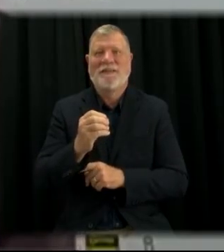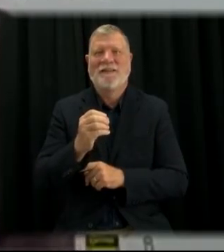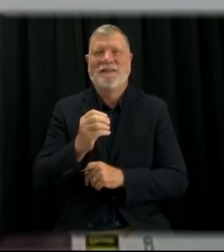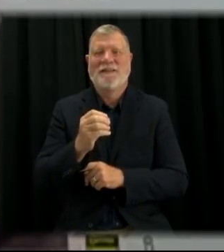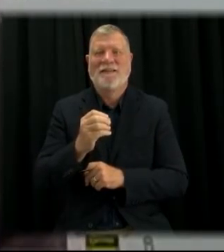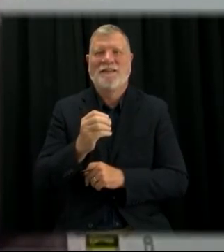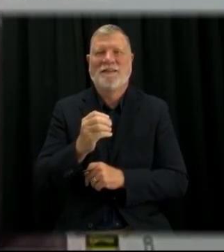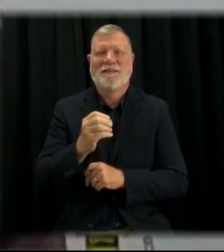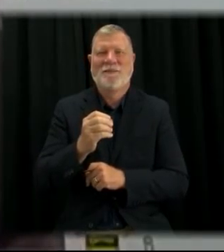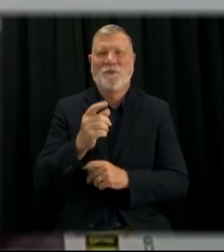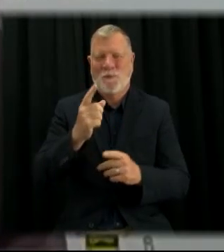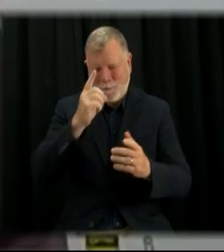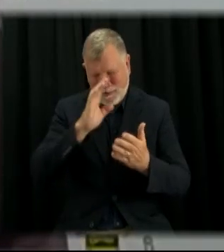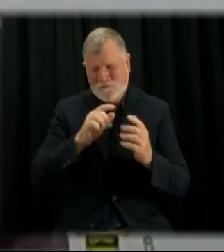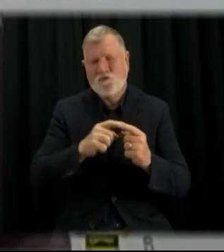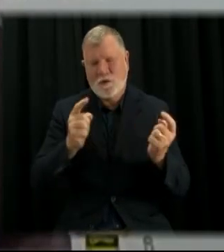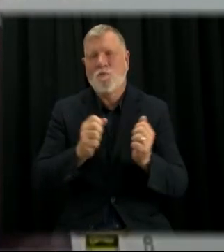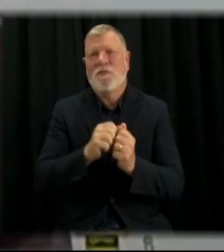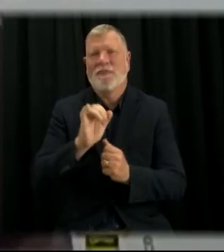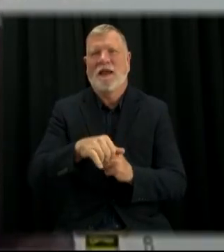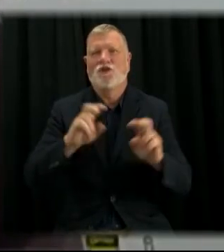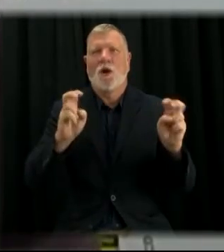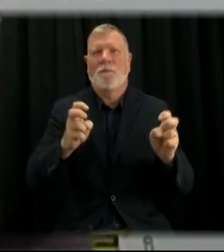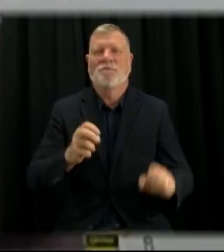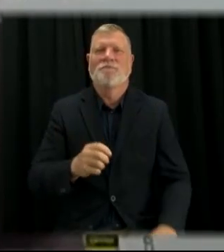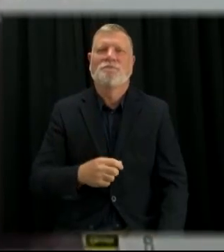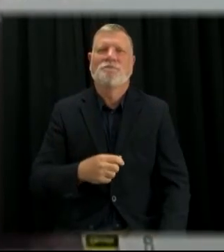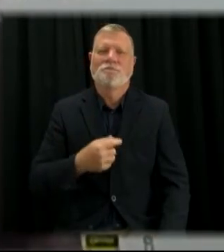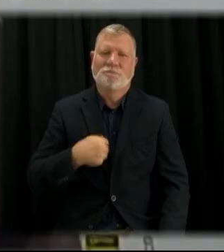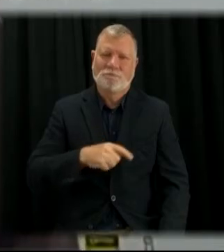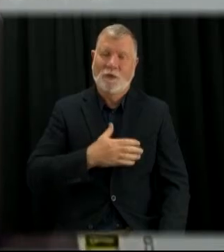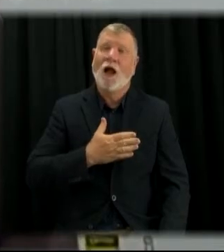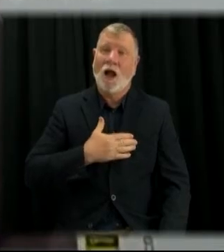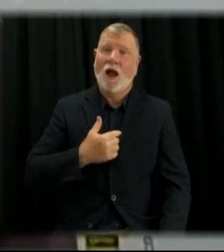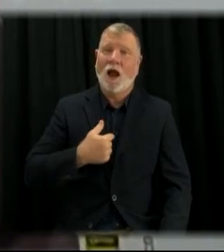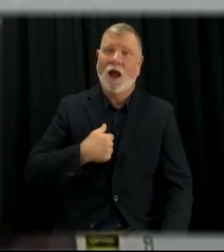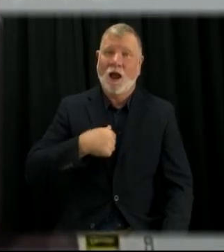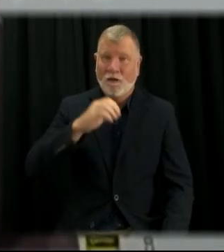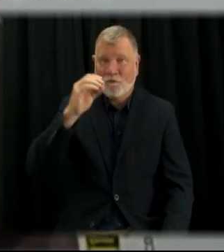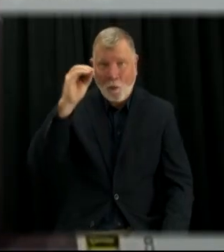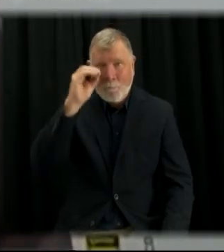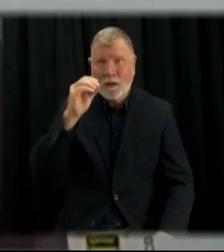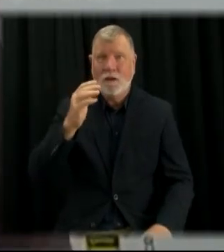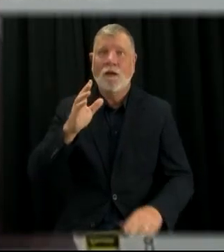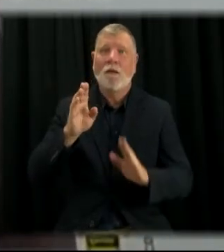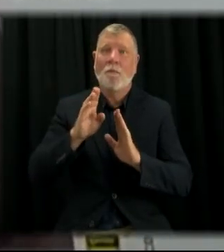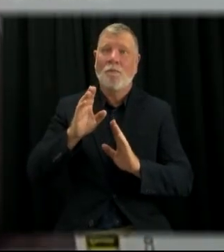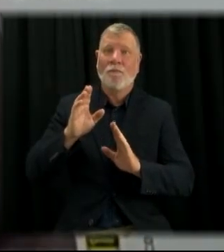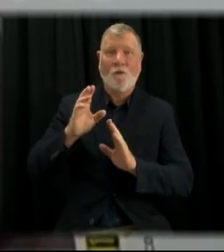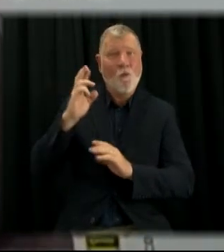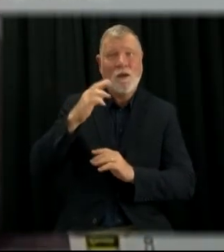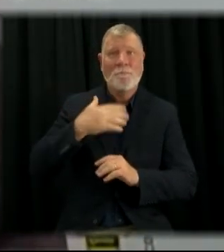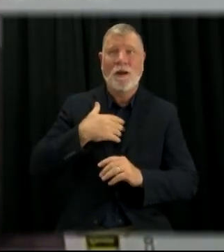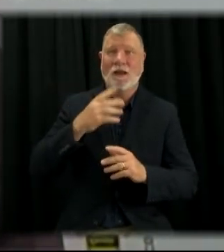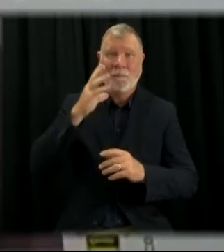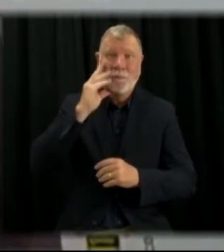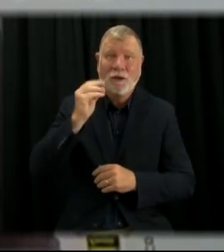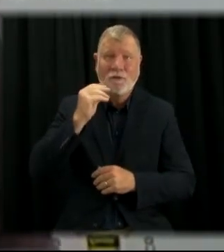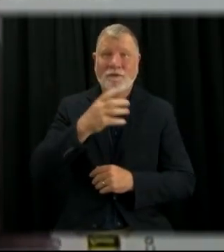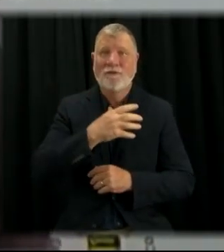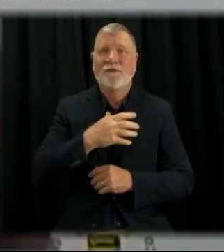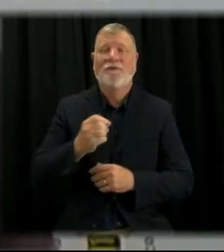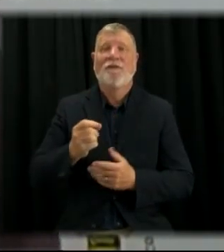son, los fondos están bien asignados, estamos en desacuerdo. Tengo mi opinión, basada en mi experiencia,